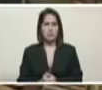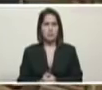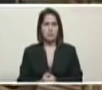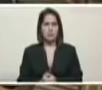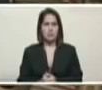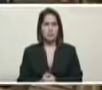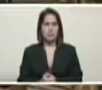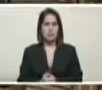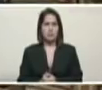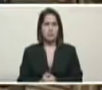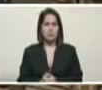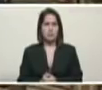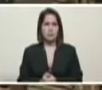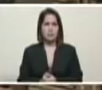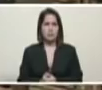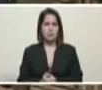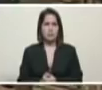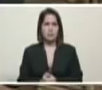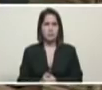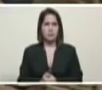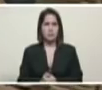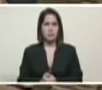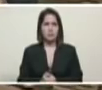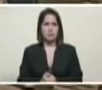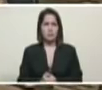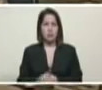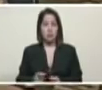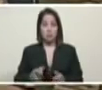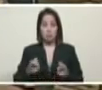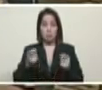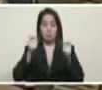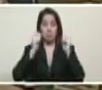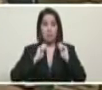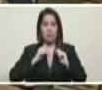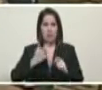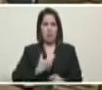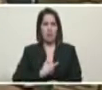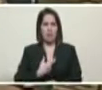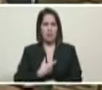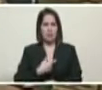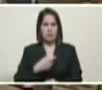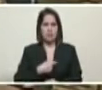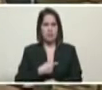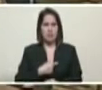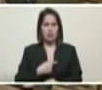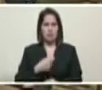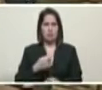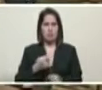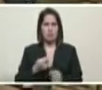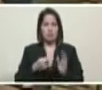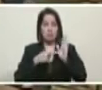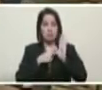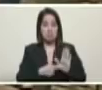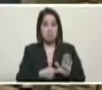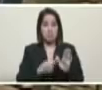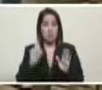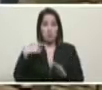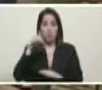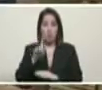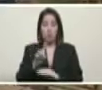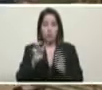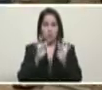Medalla Servicios Distinguidos del Ministerio del Poder Popular para la defensa en su única